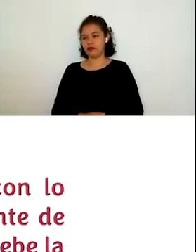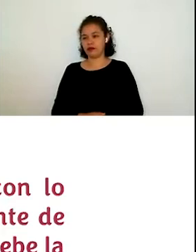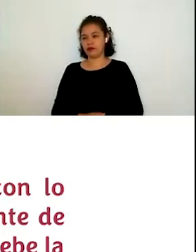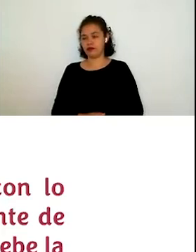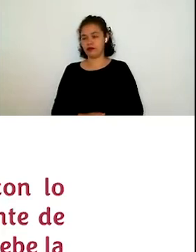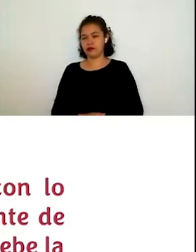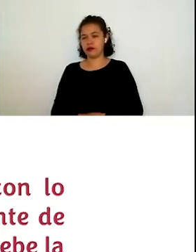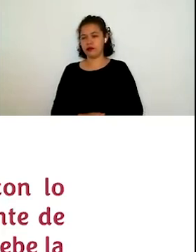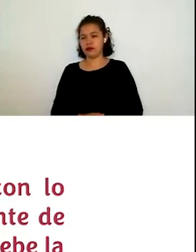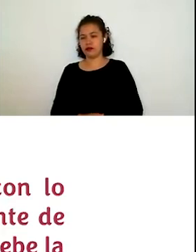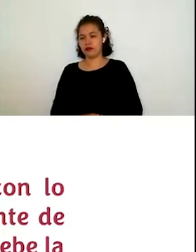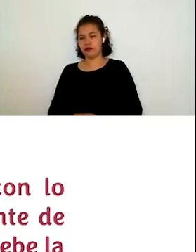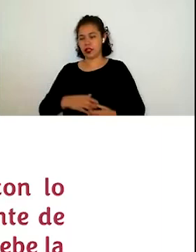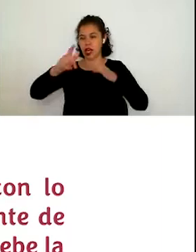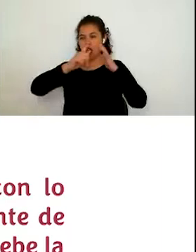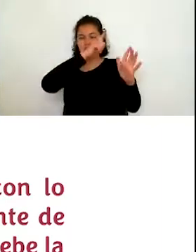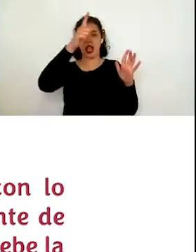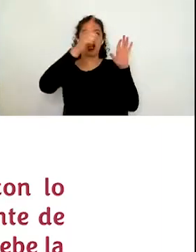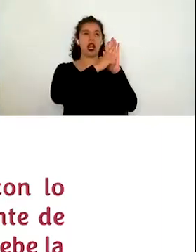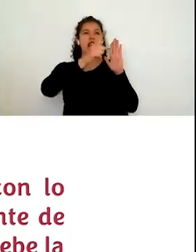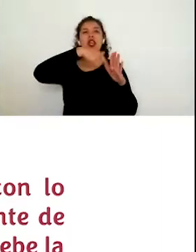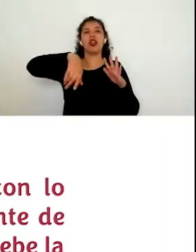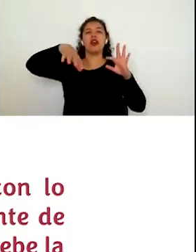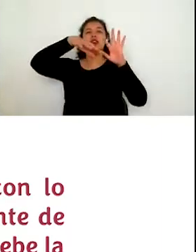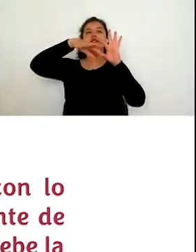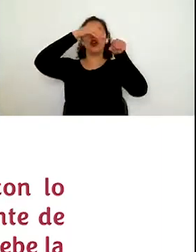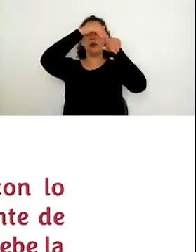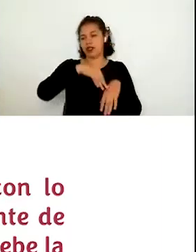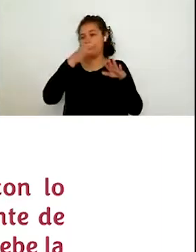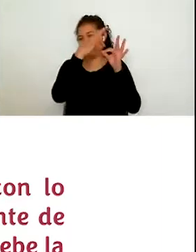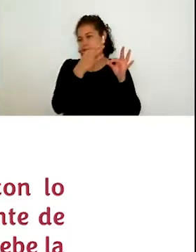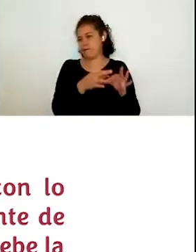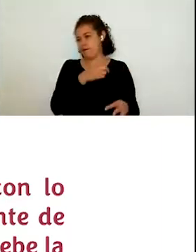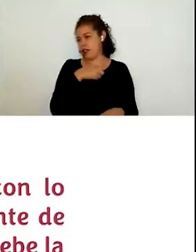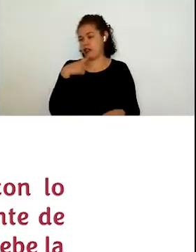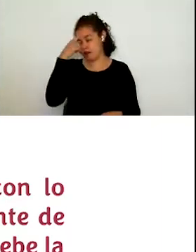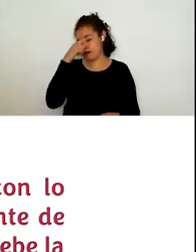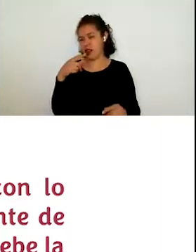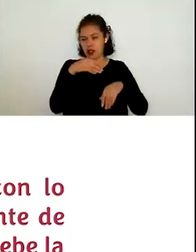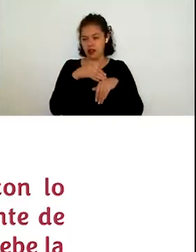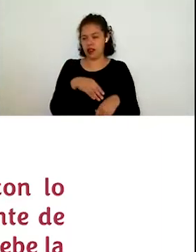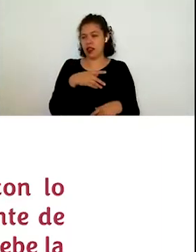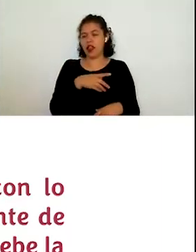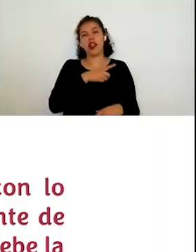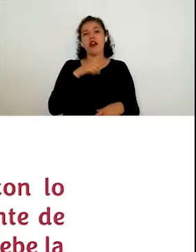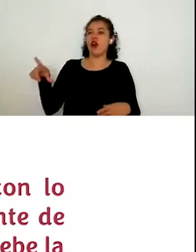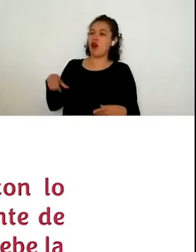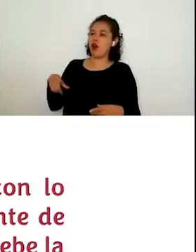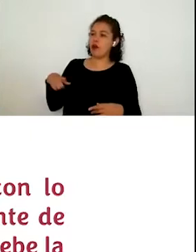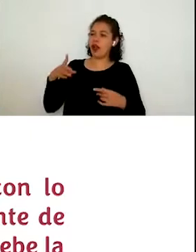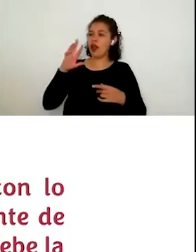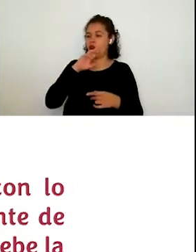cumplir con la legislación que aplique al caso. O sea, necesitan permisos de gobernación